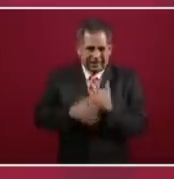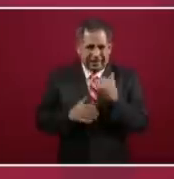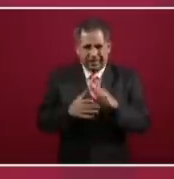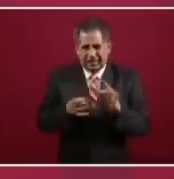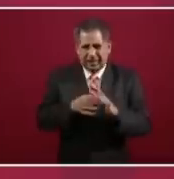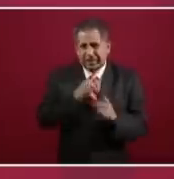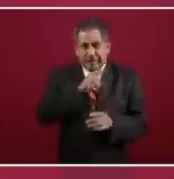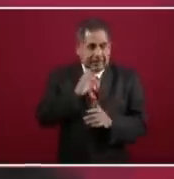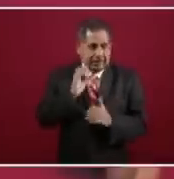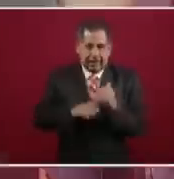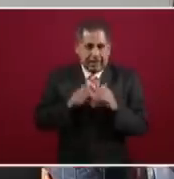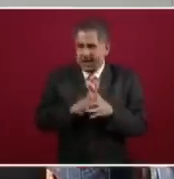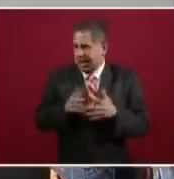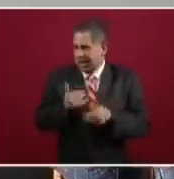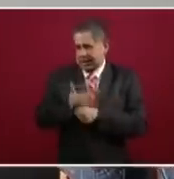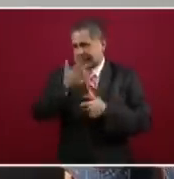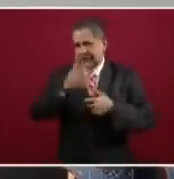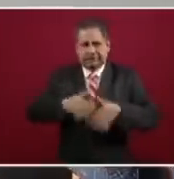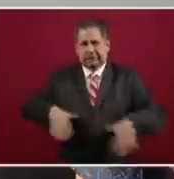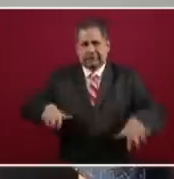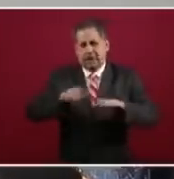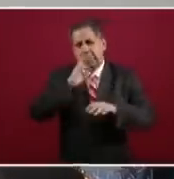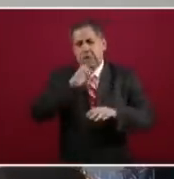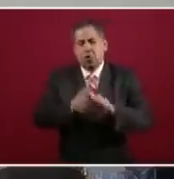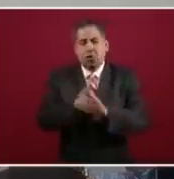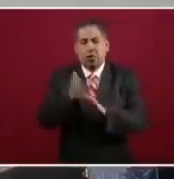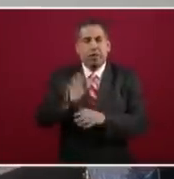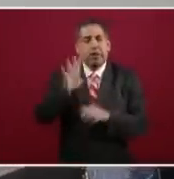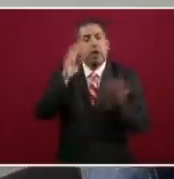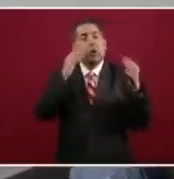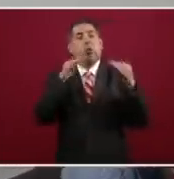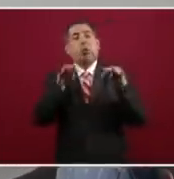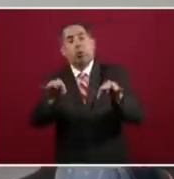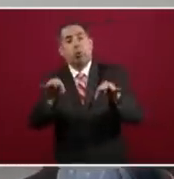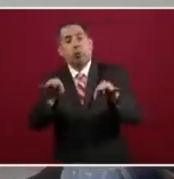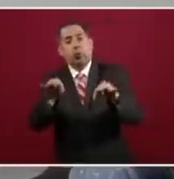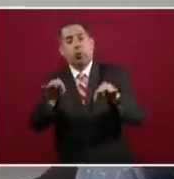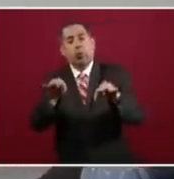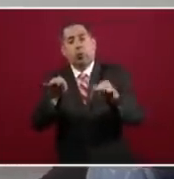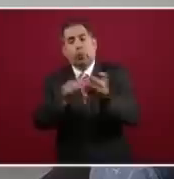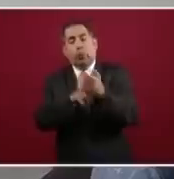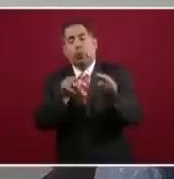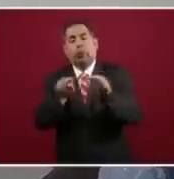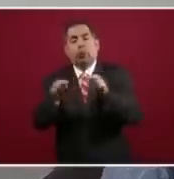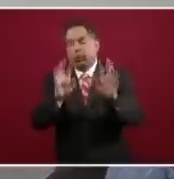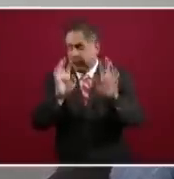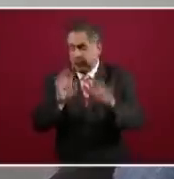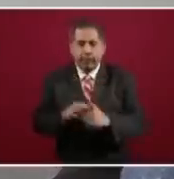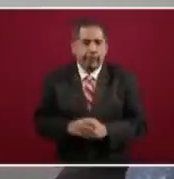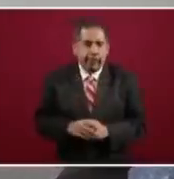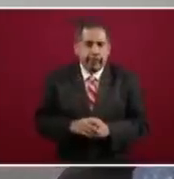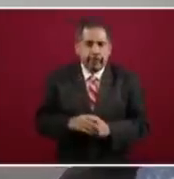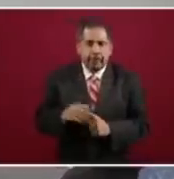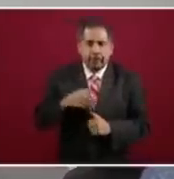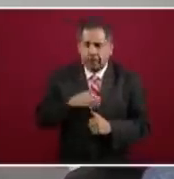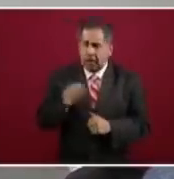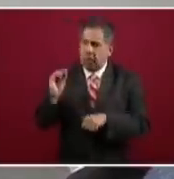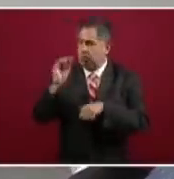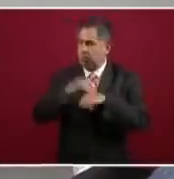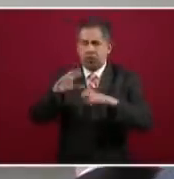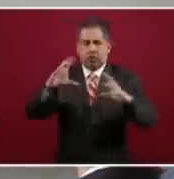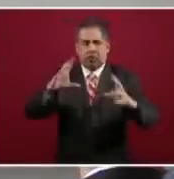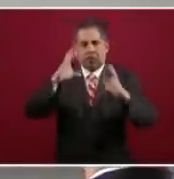posible estábamos ahí como en un aparador expuestos ya estaba